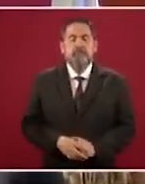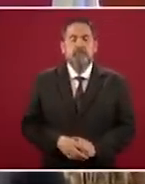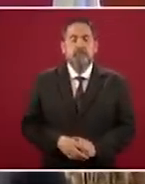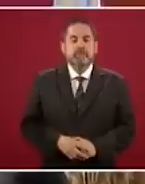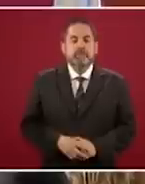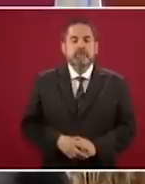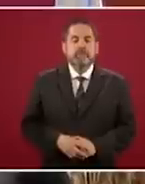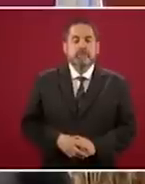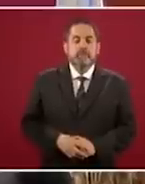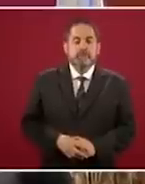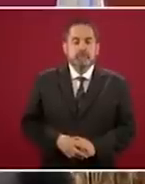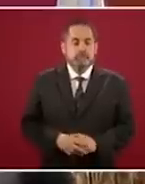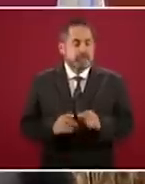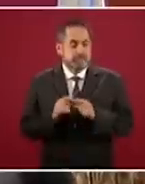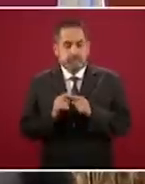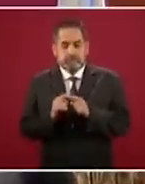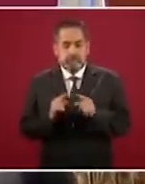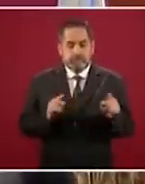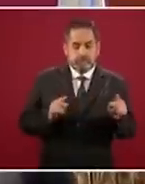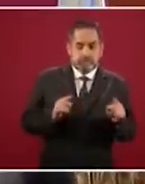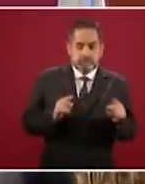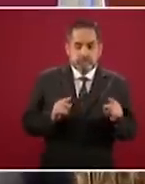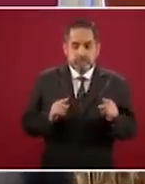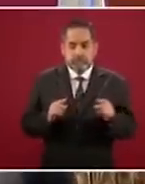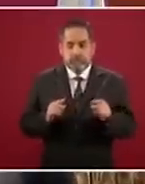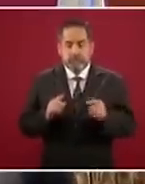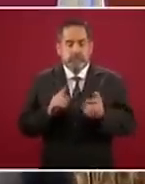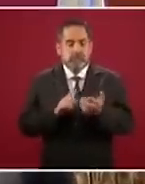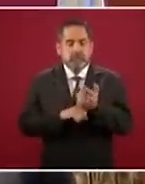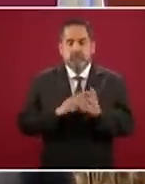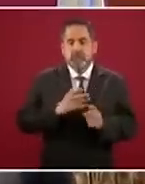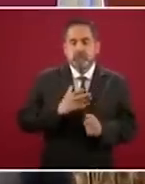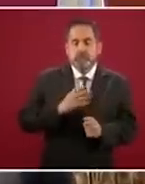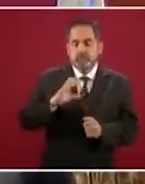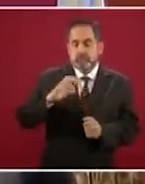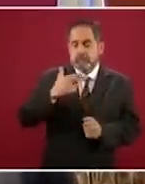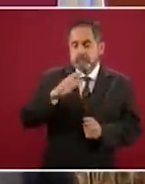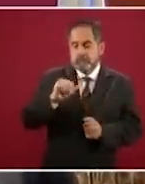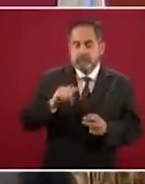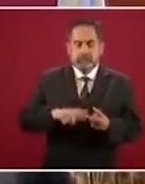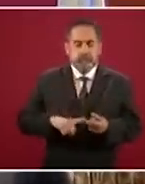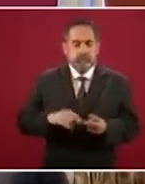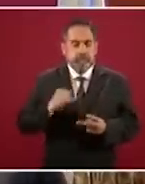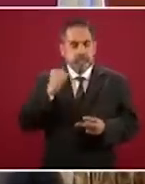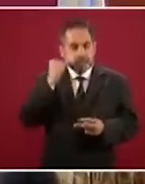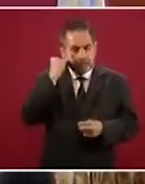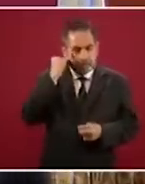y todo lo demás, corona checa, el yen japonés,